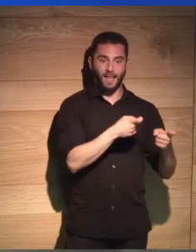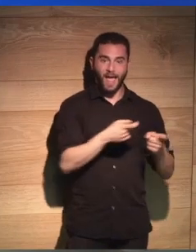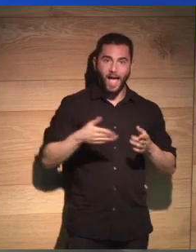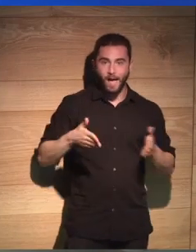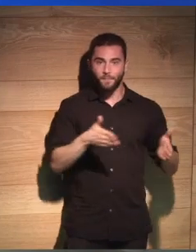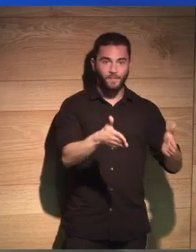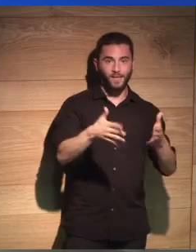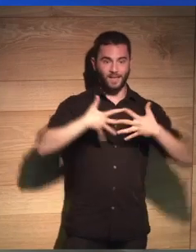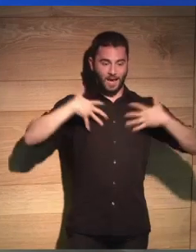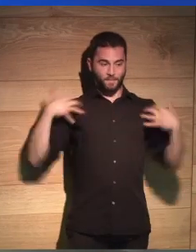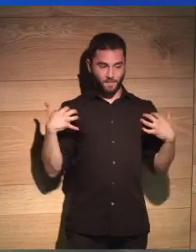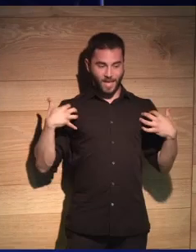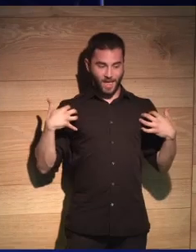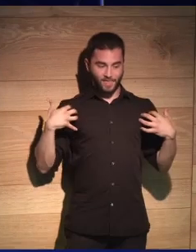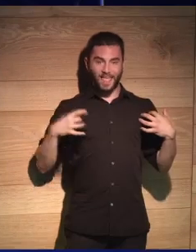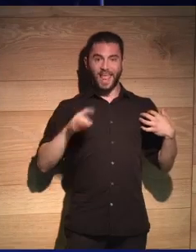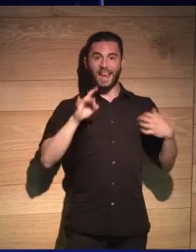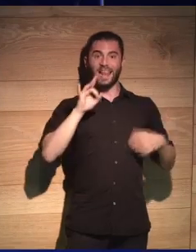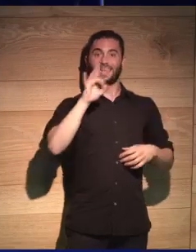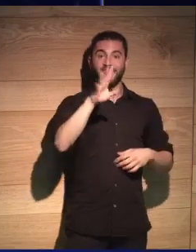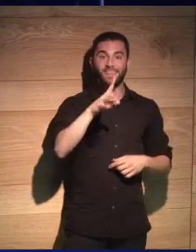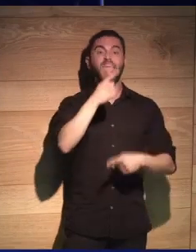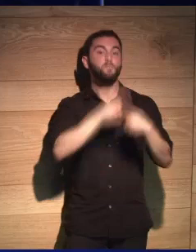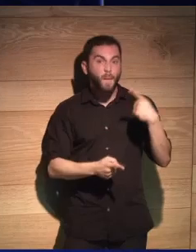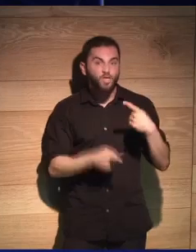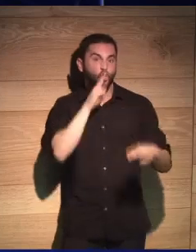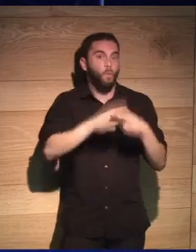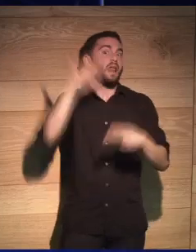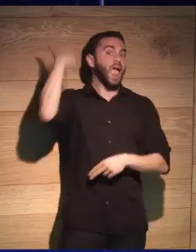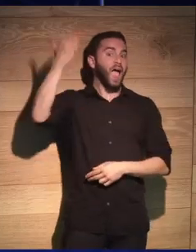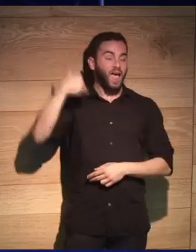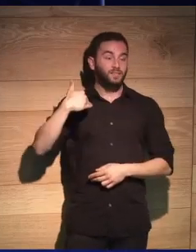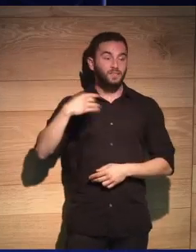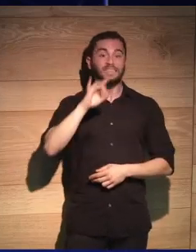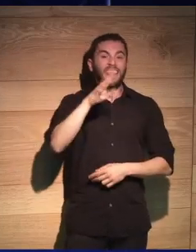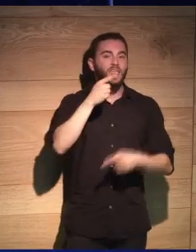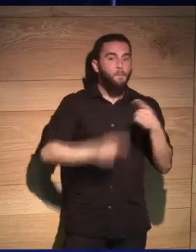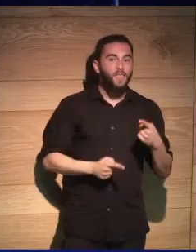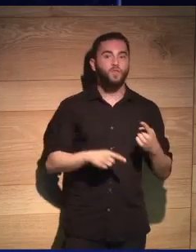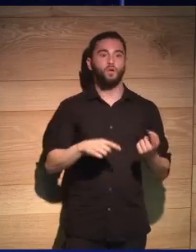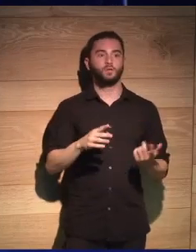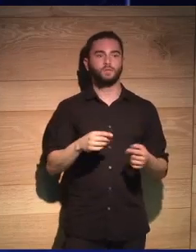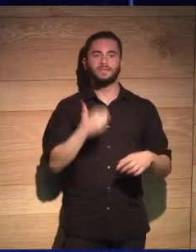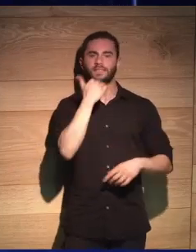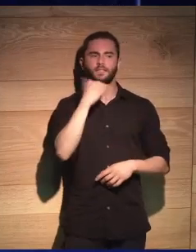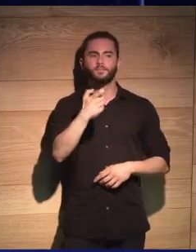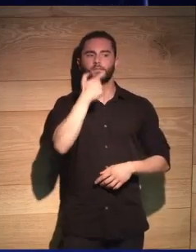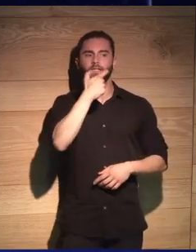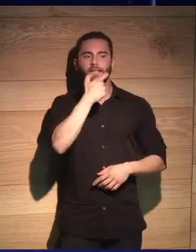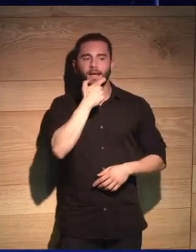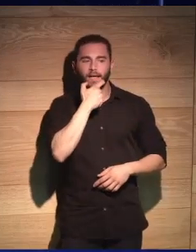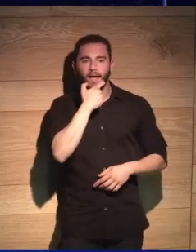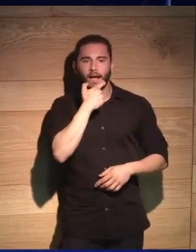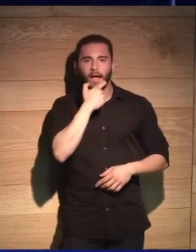del 15 y medio, de los obuses del 15 y medio que diariamente, con puntualidad casi británica, explotaban aquí y causaban